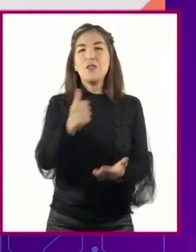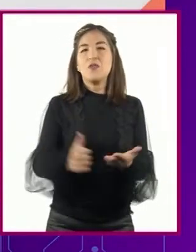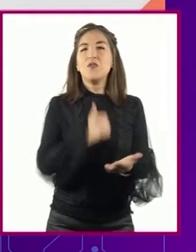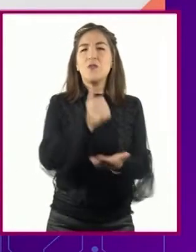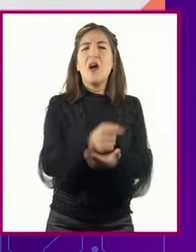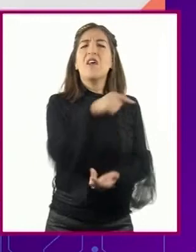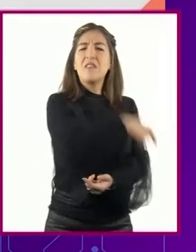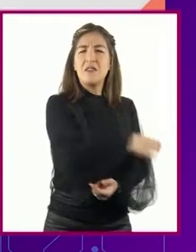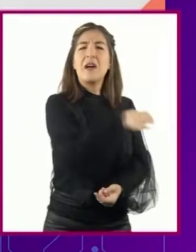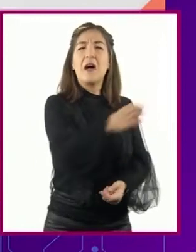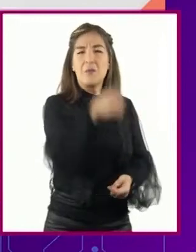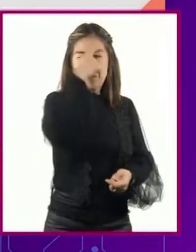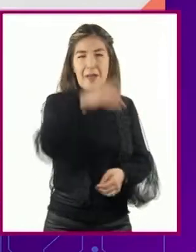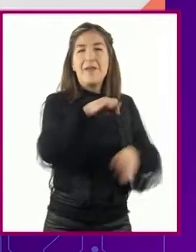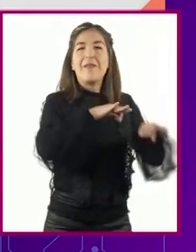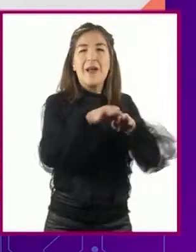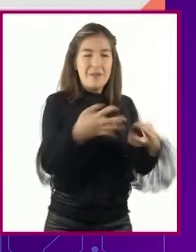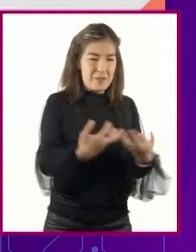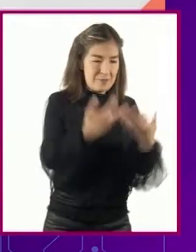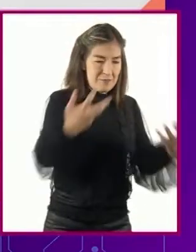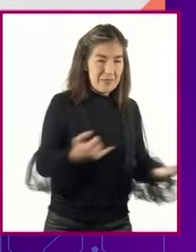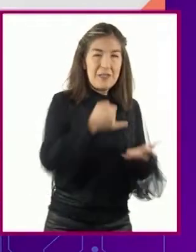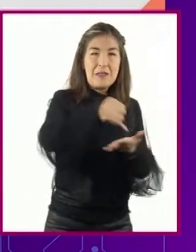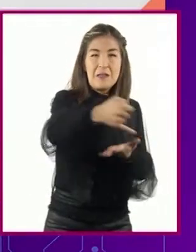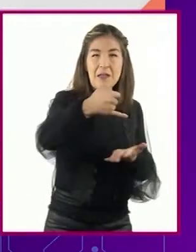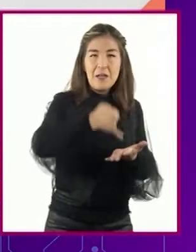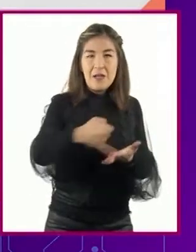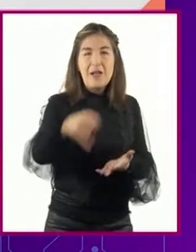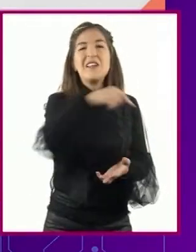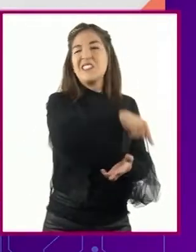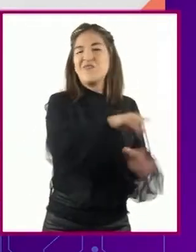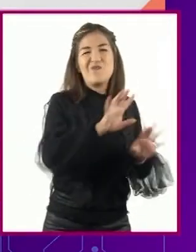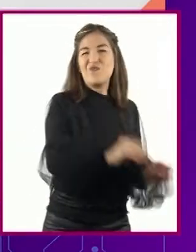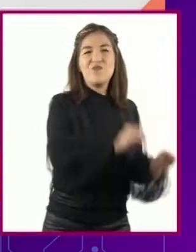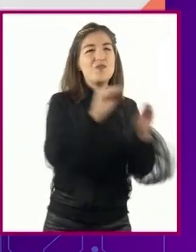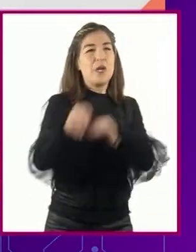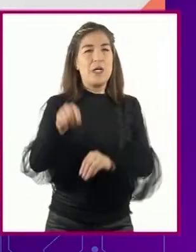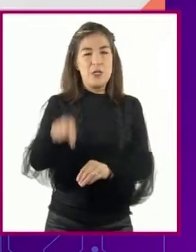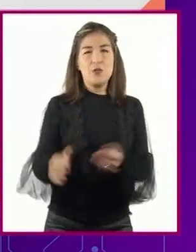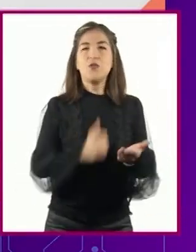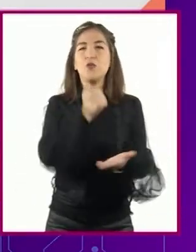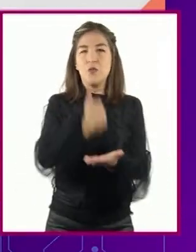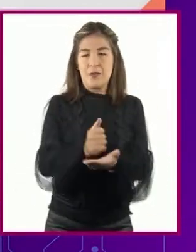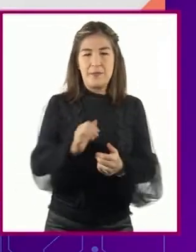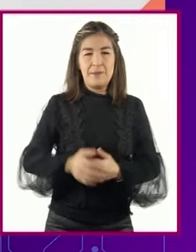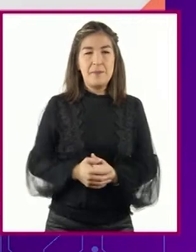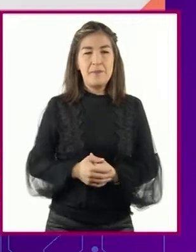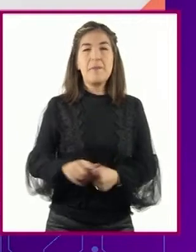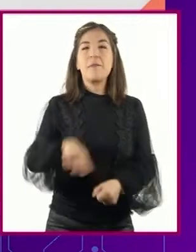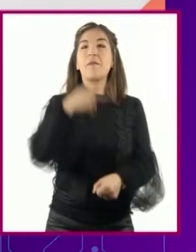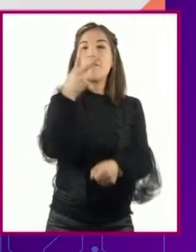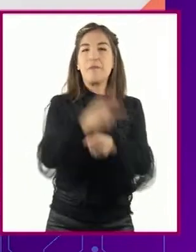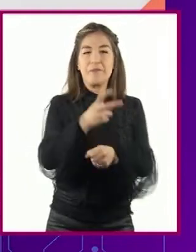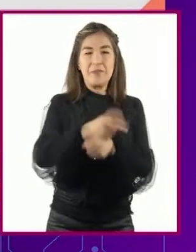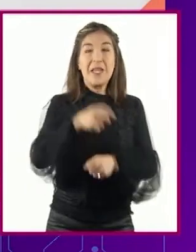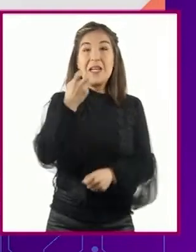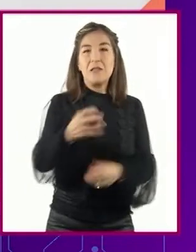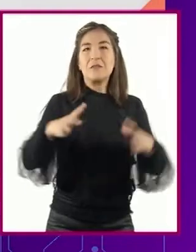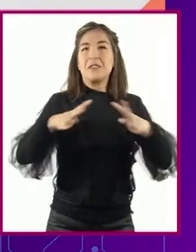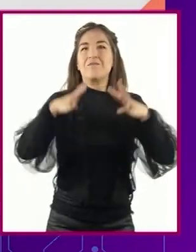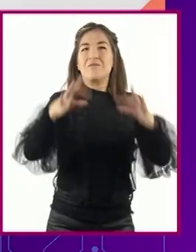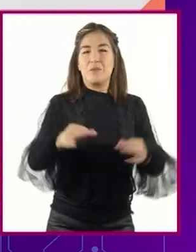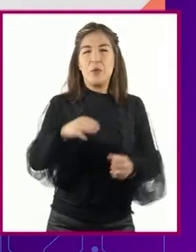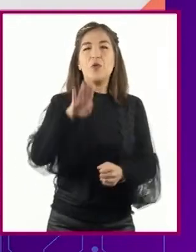a trabajar las tierras hacia las ciudades. El segundo aspecto es el nacimiento de la